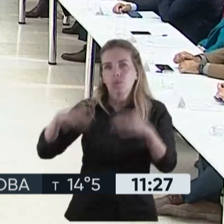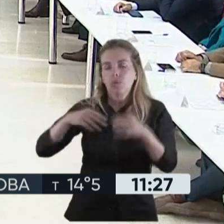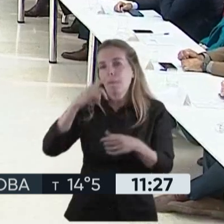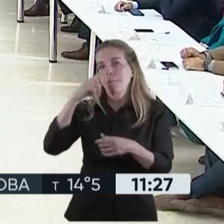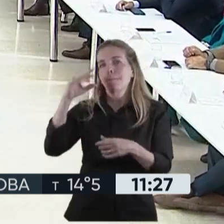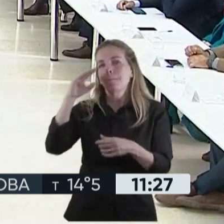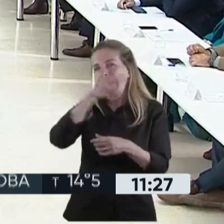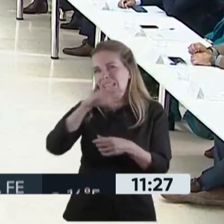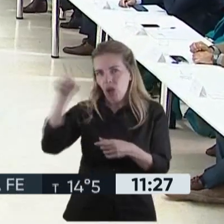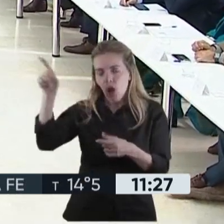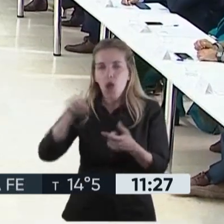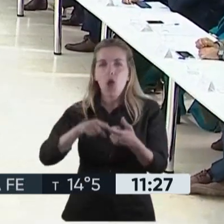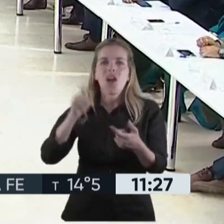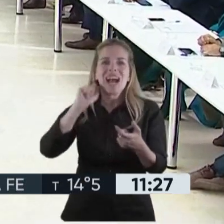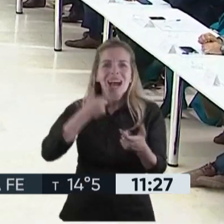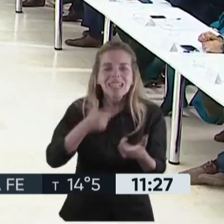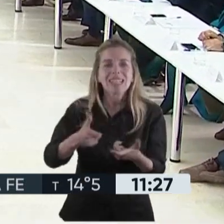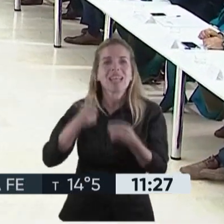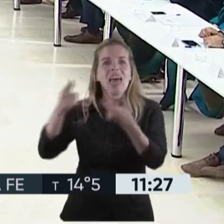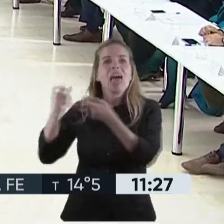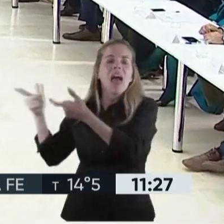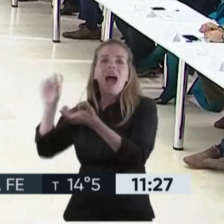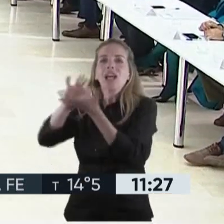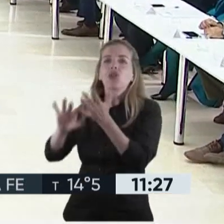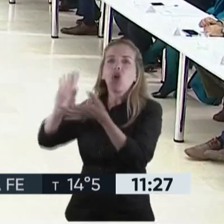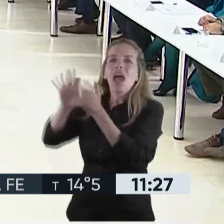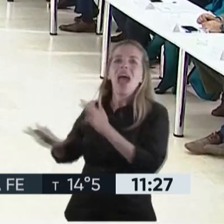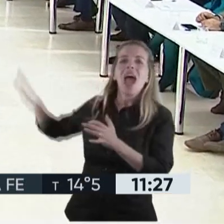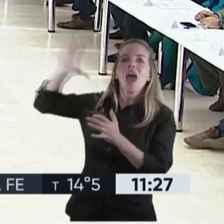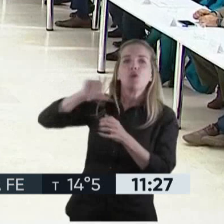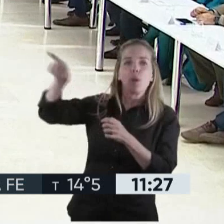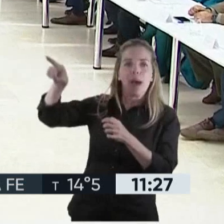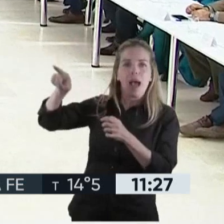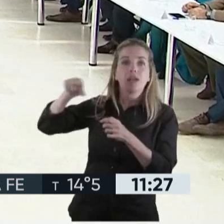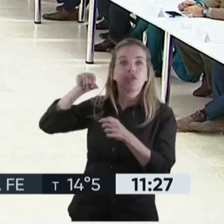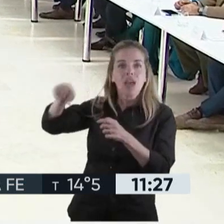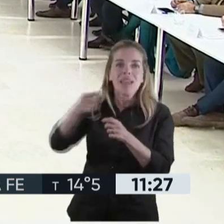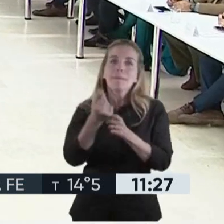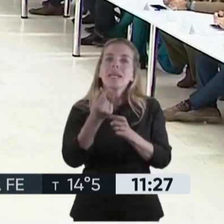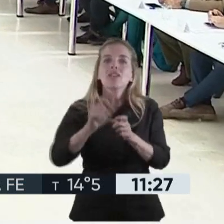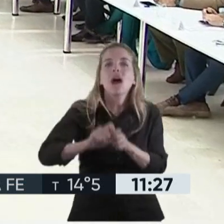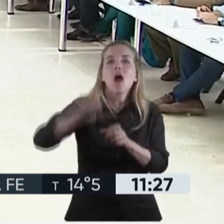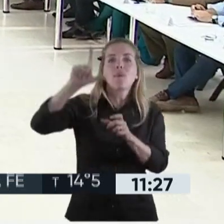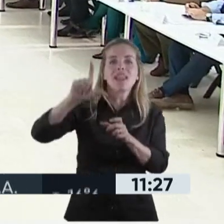petróleo, Europa y el mundo. Y todos los precios empiezan a trastocarse.